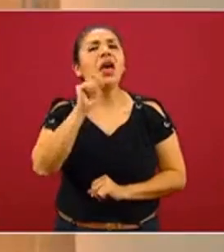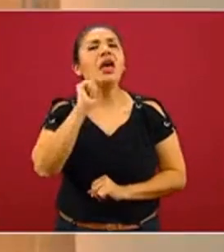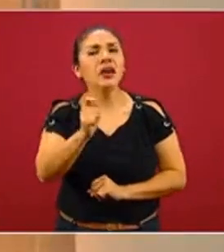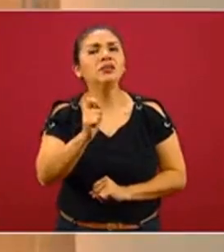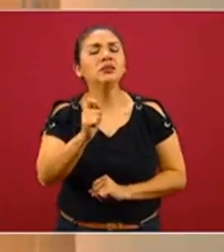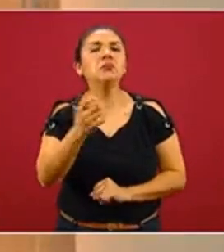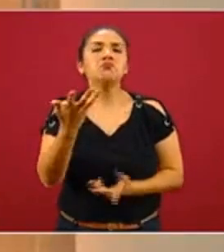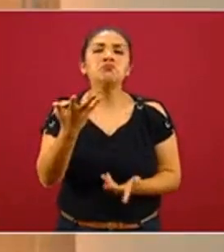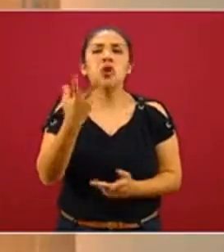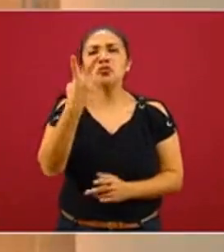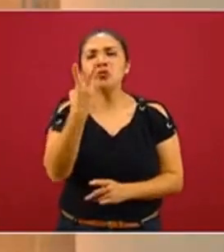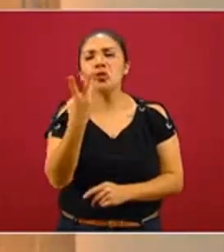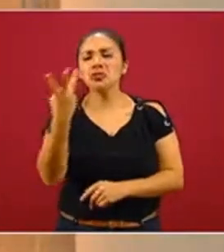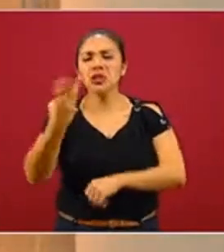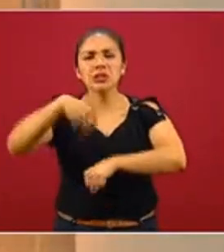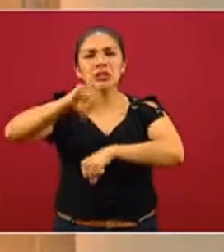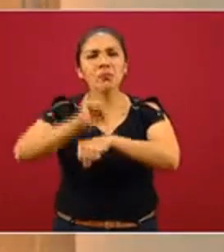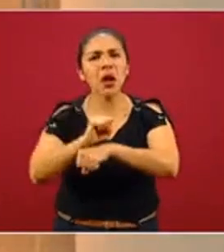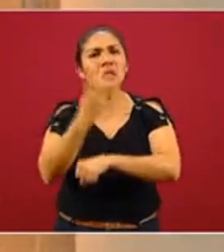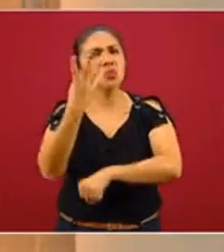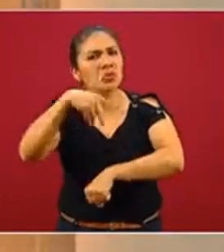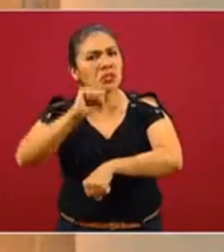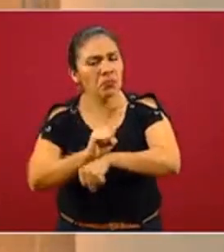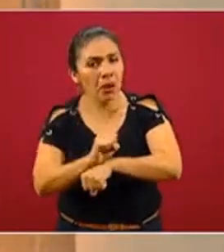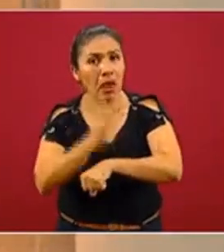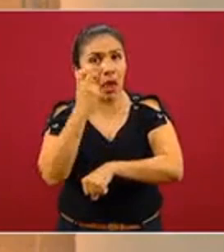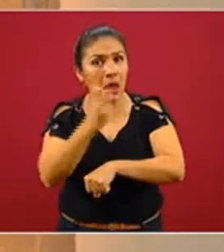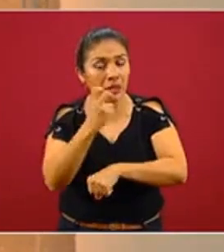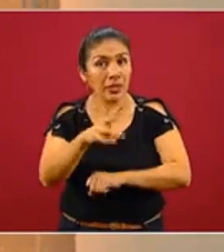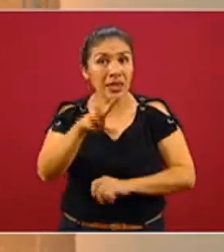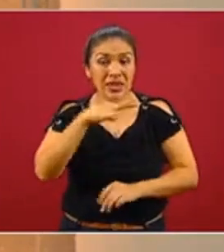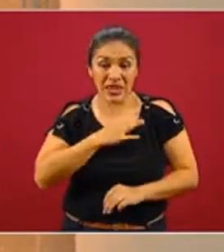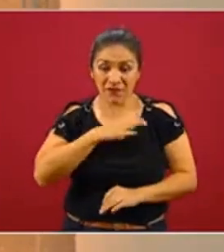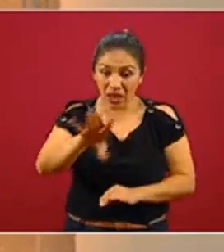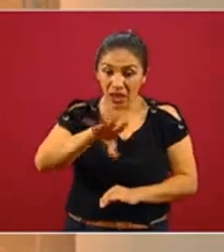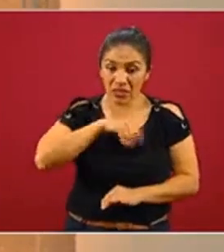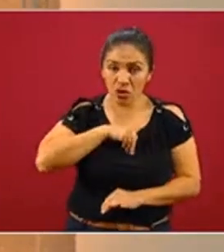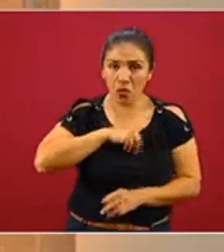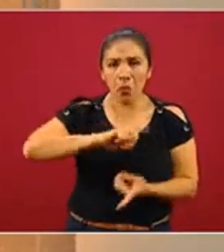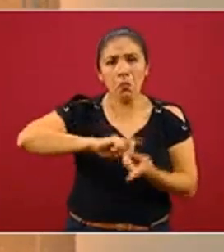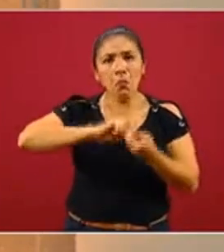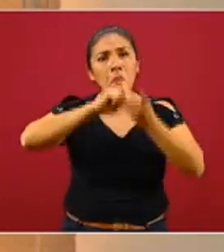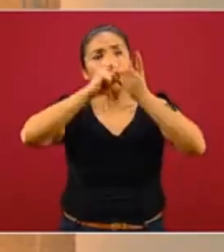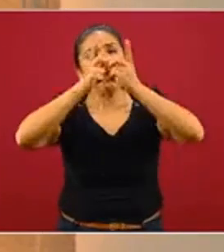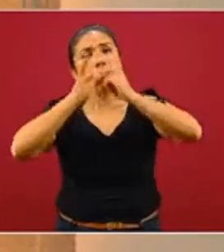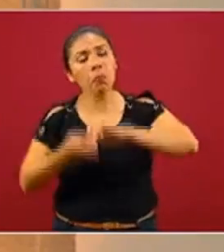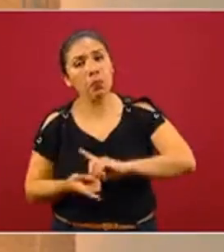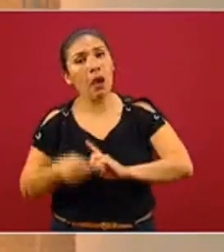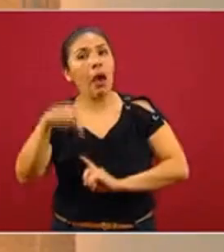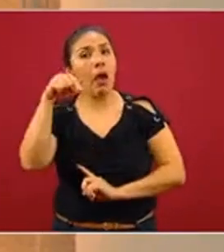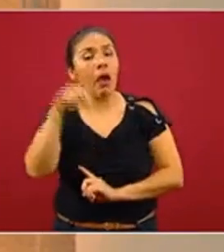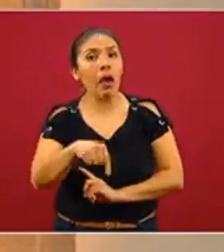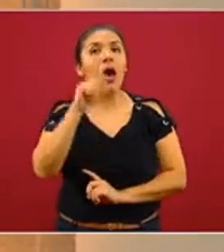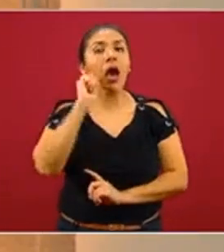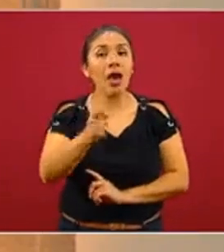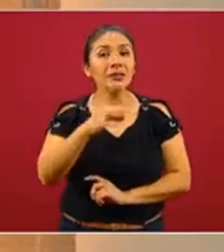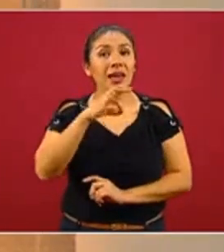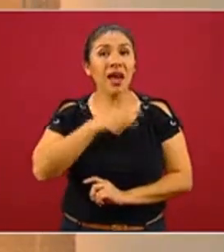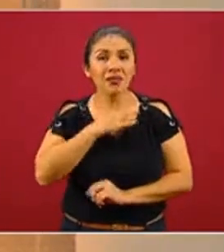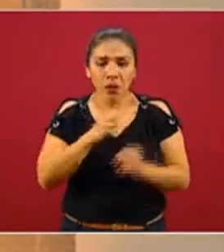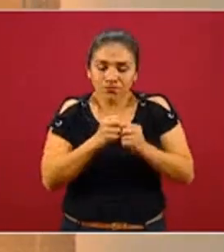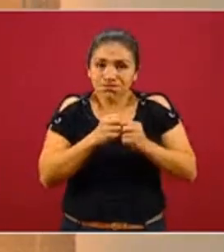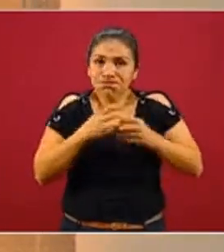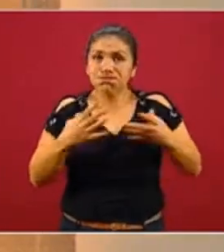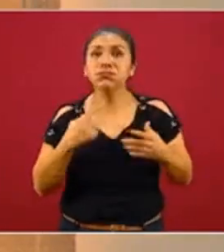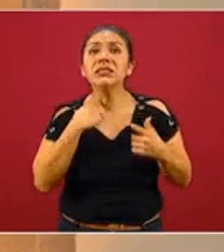pasan 2, 3 semanas, 4 semanas después del proceso infeccioso y van a desencadenar entonces el proceso inflamatorio